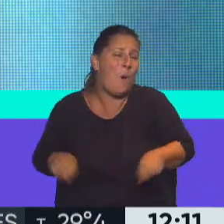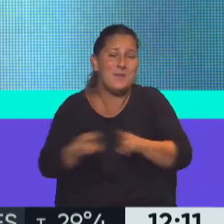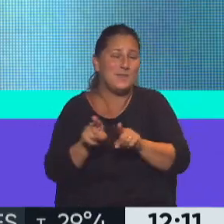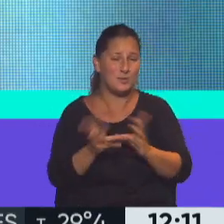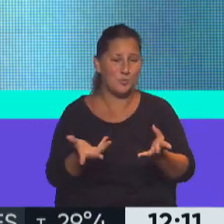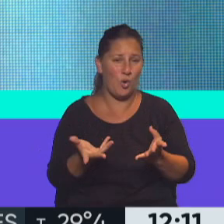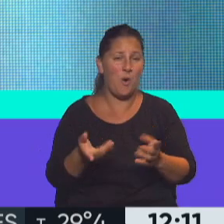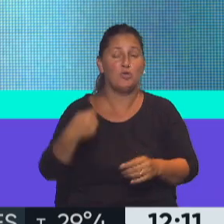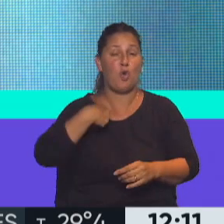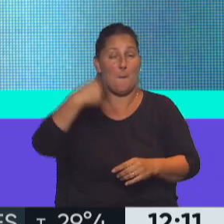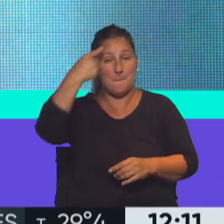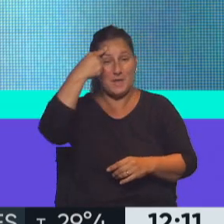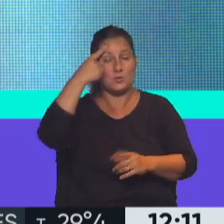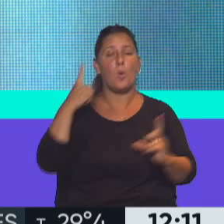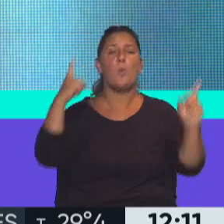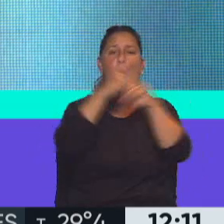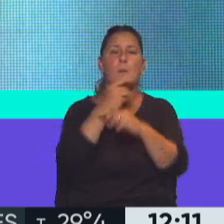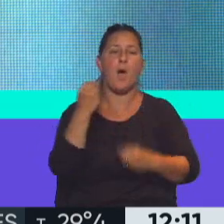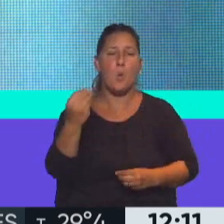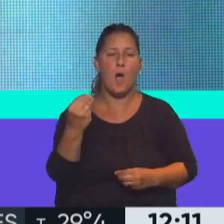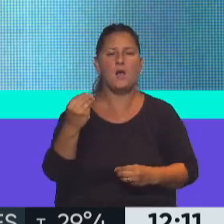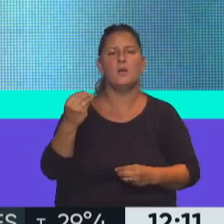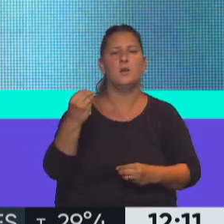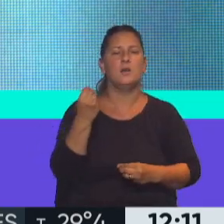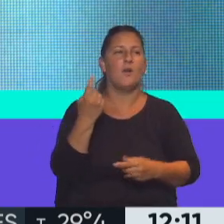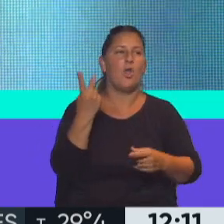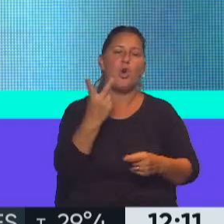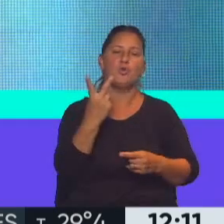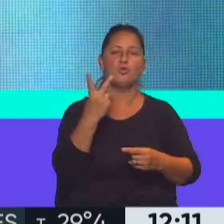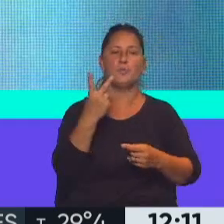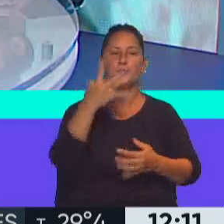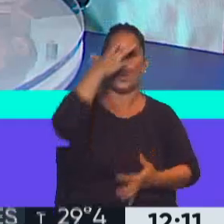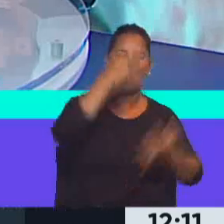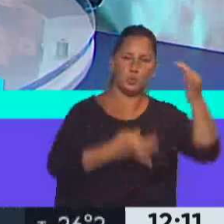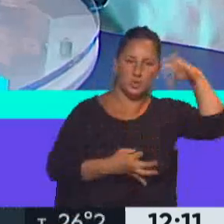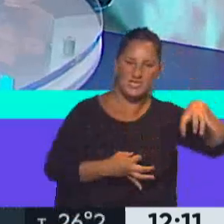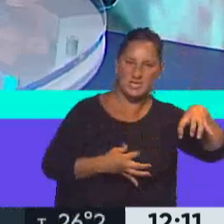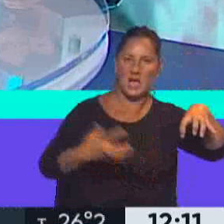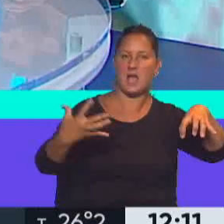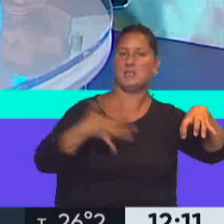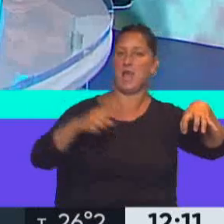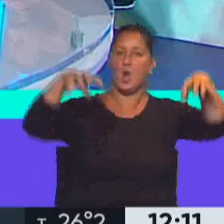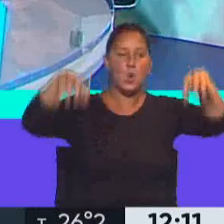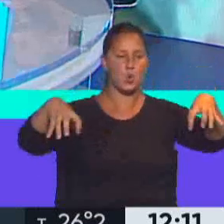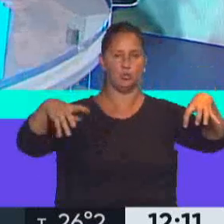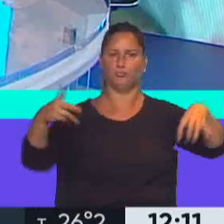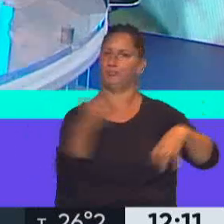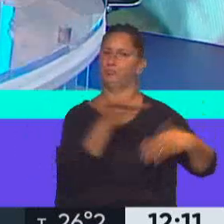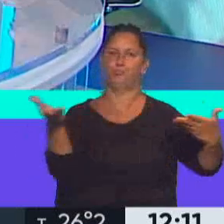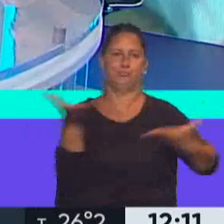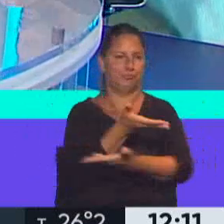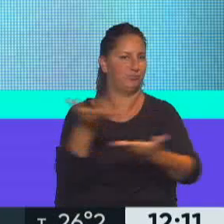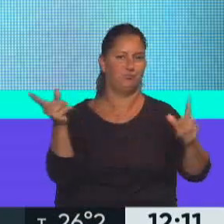problema, me parece que es como esto cabalga entre dos, entre la justicia y entre la salud. Entonces, de